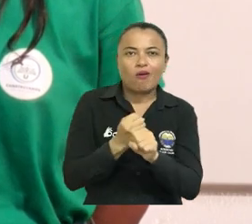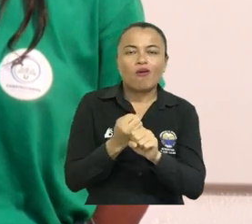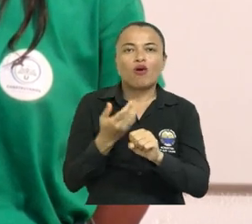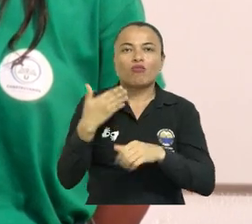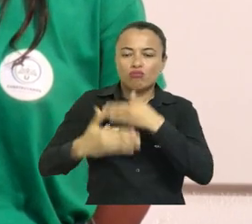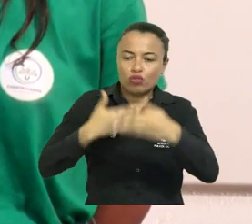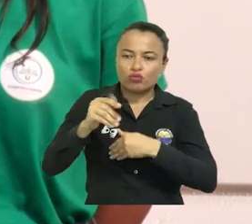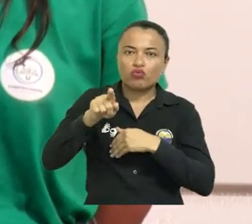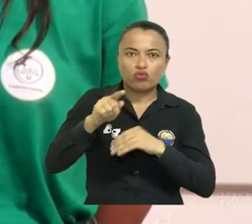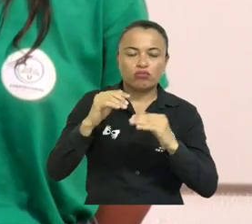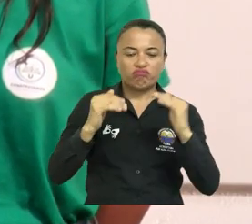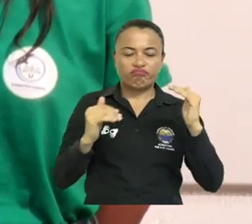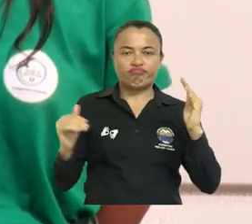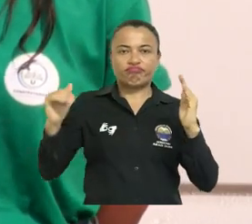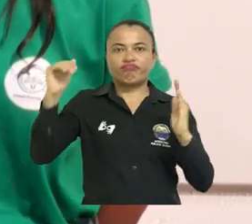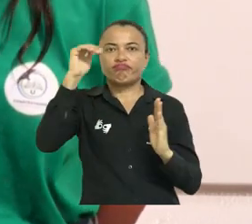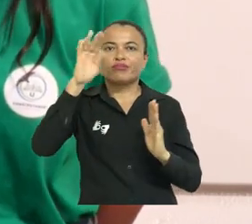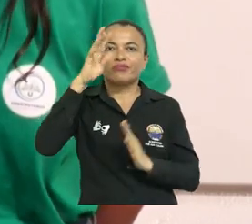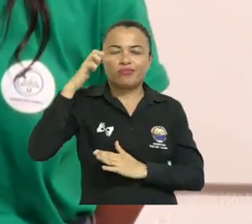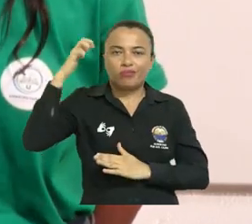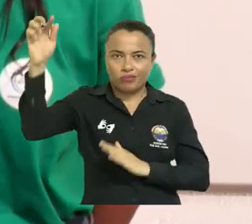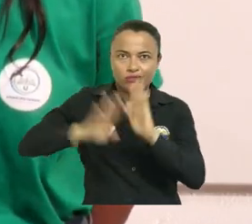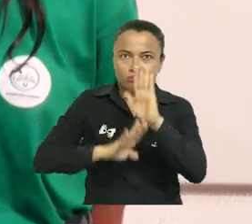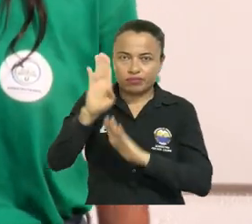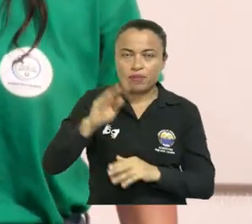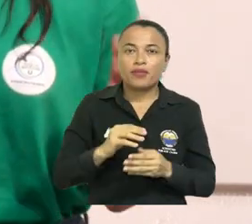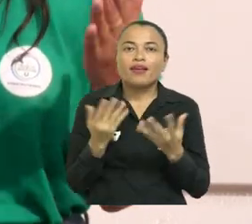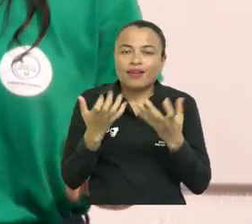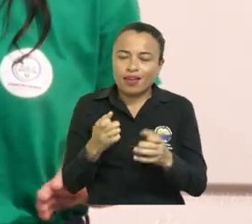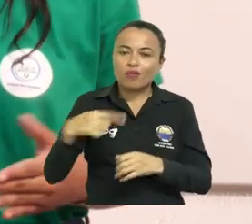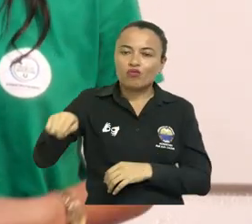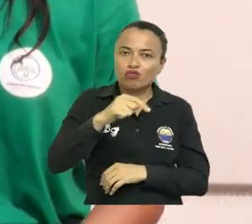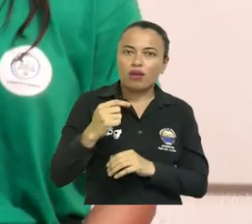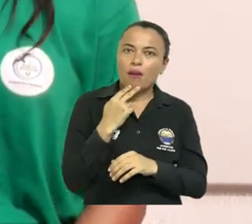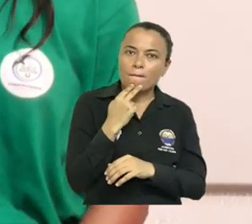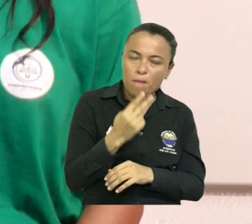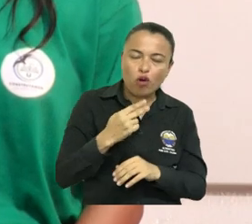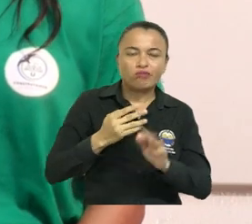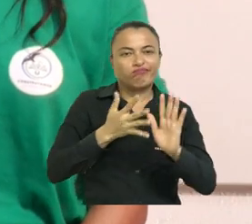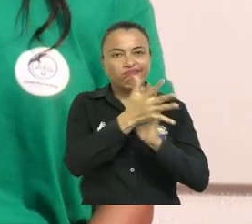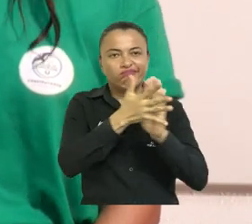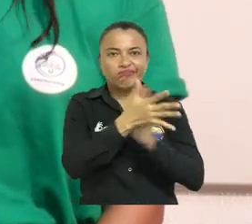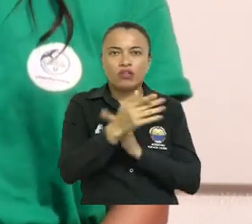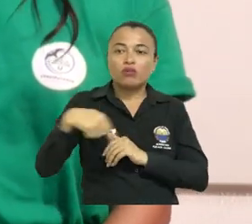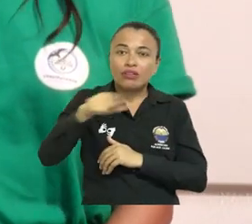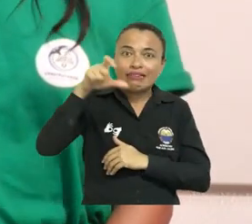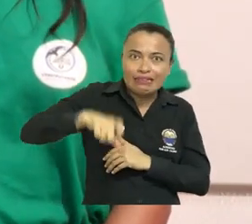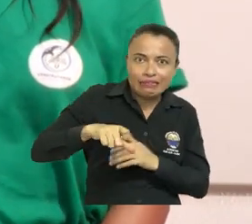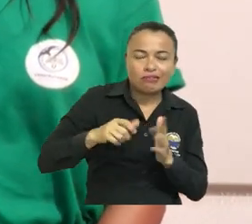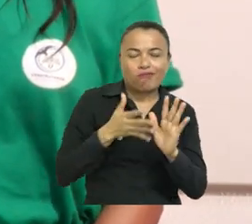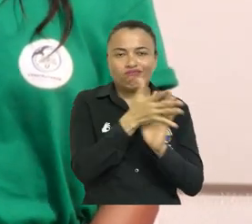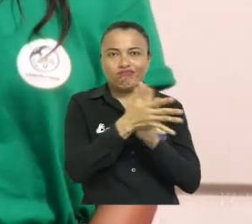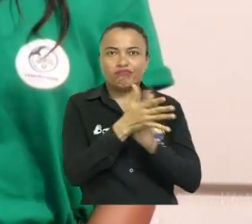su crecimiento y éxito profesional. Estamos aquí para alzar la voz por ustedes y por sus necesidades.